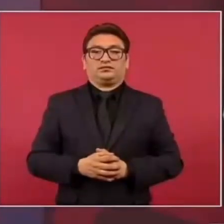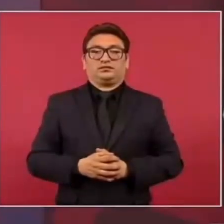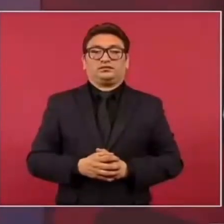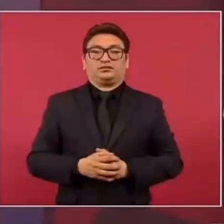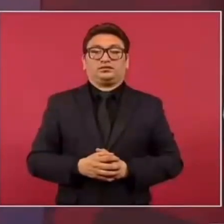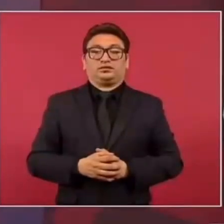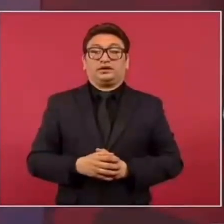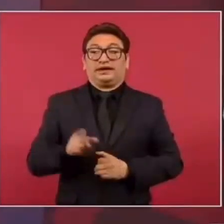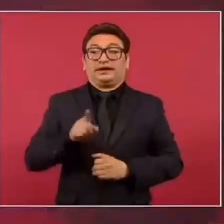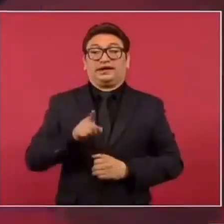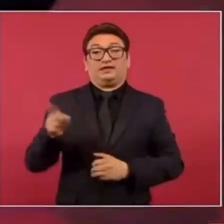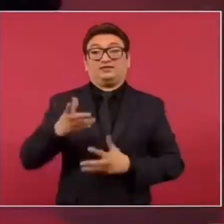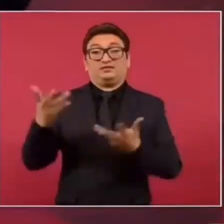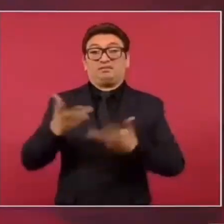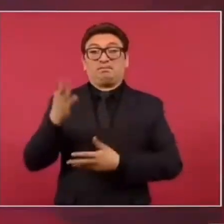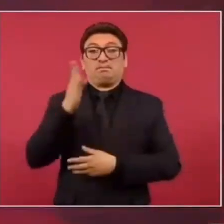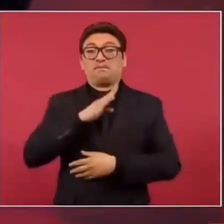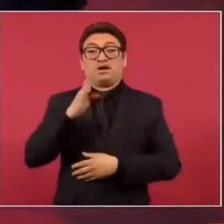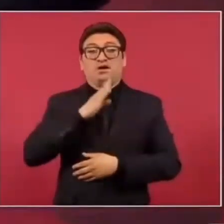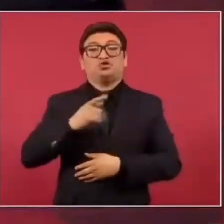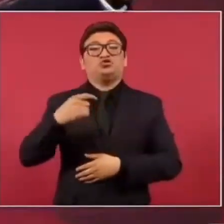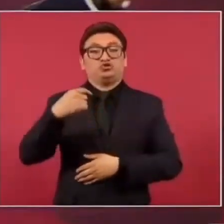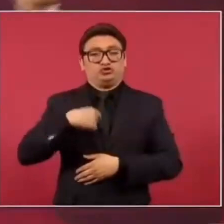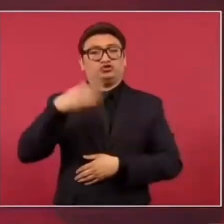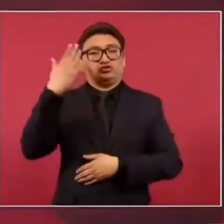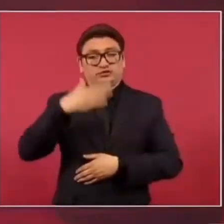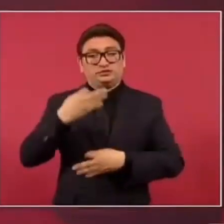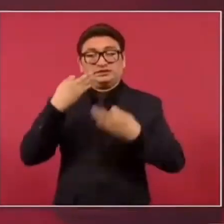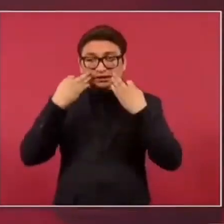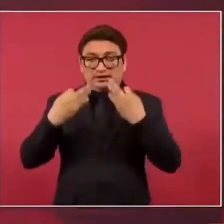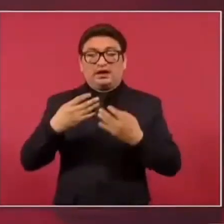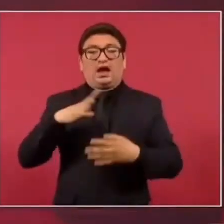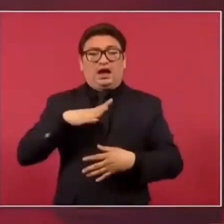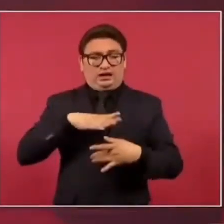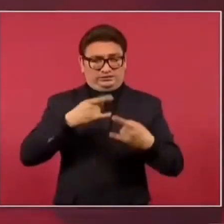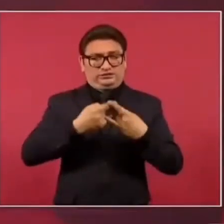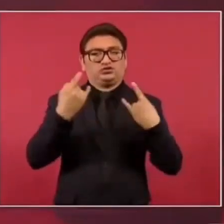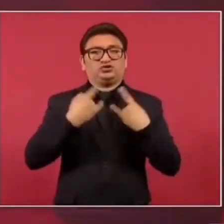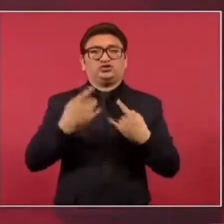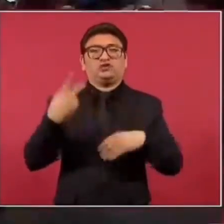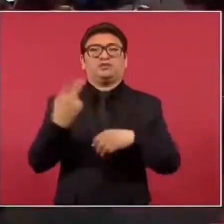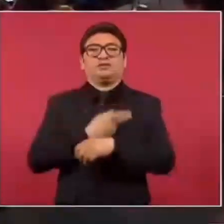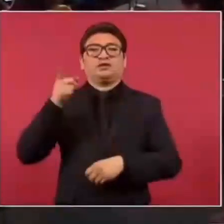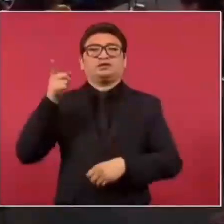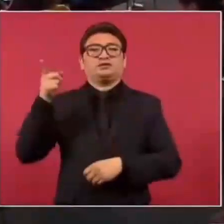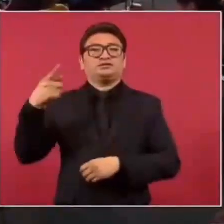testimonios pues, de lo que pasó en Tabasco.